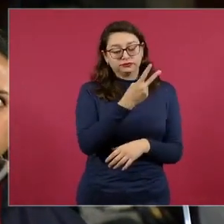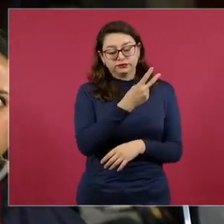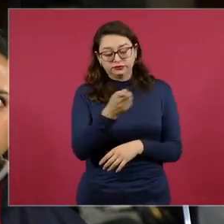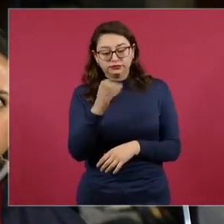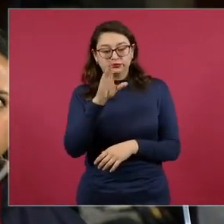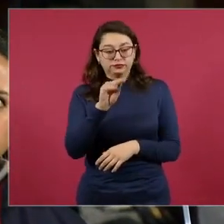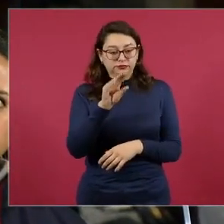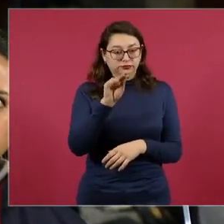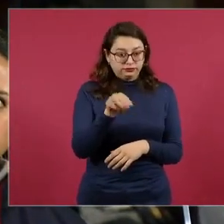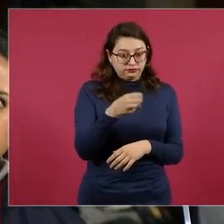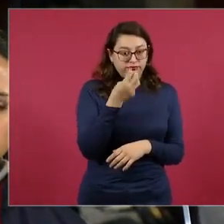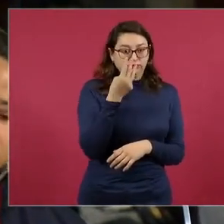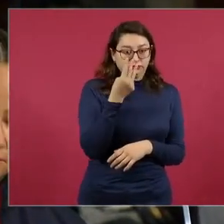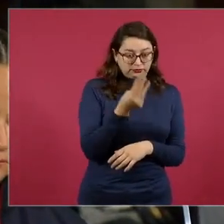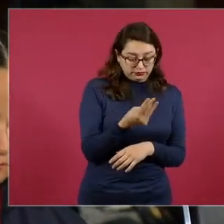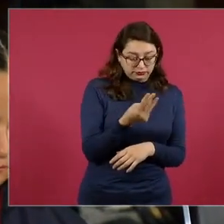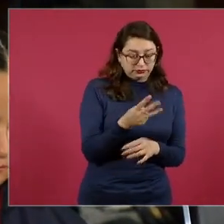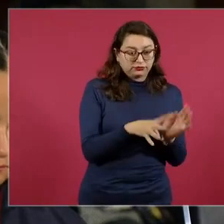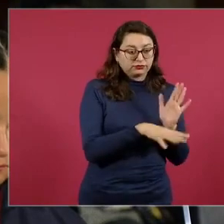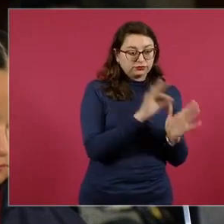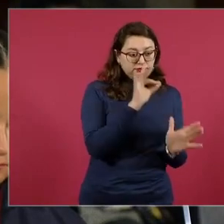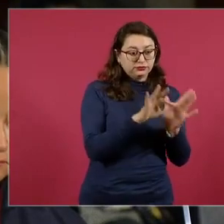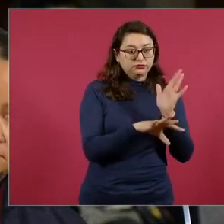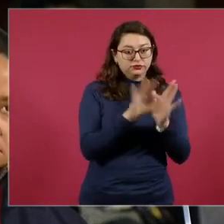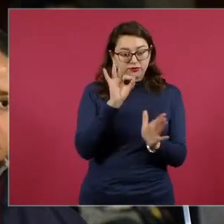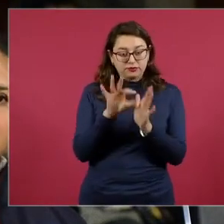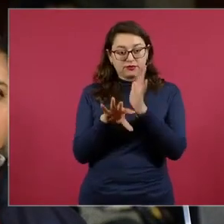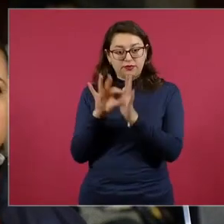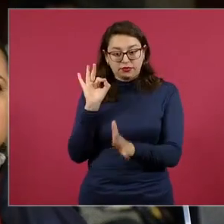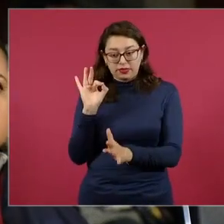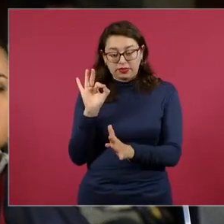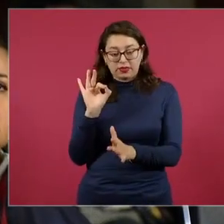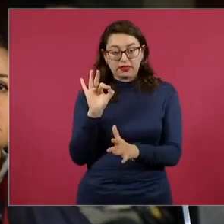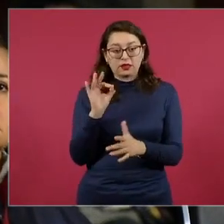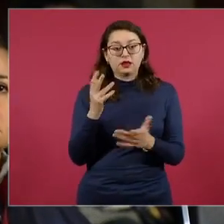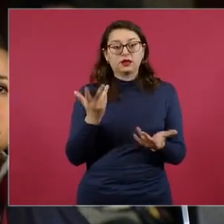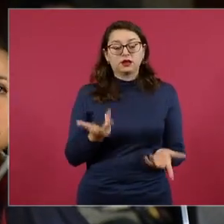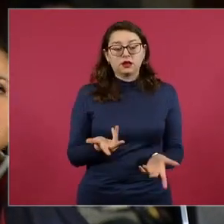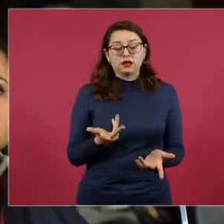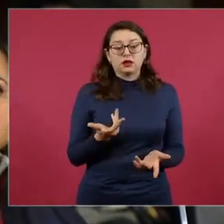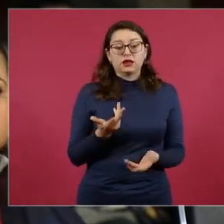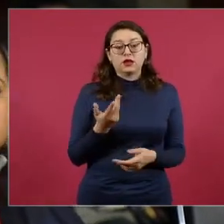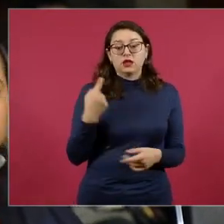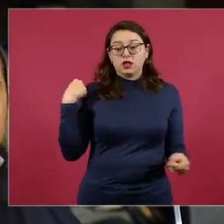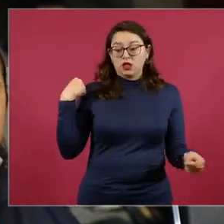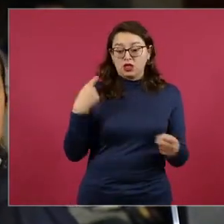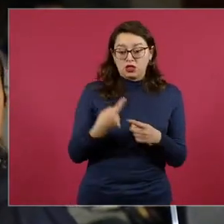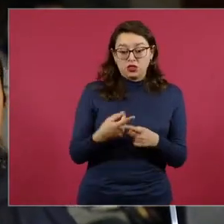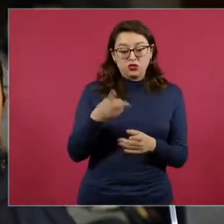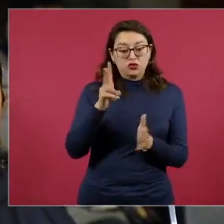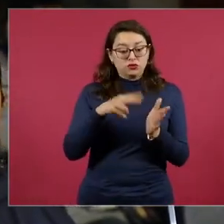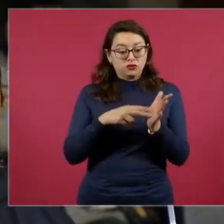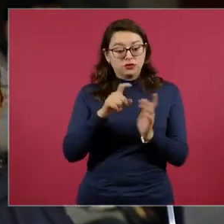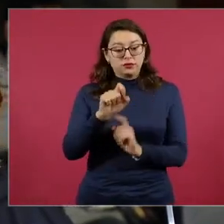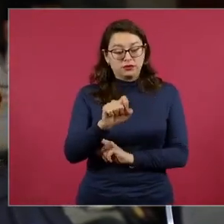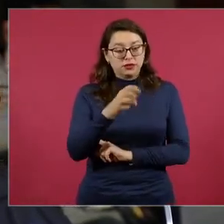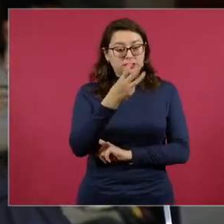20,293 personas localizadas. En lo que iba de enero a junio de 2023